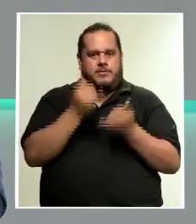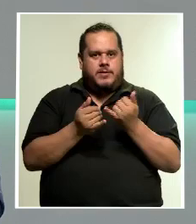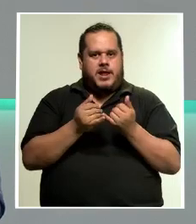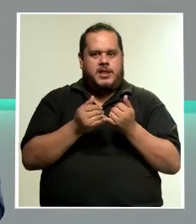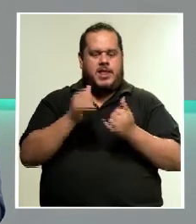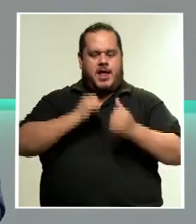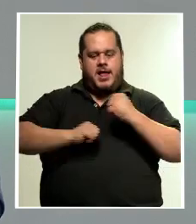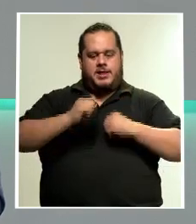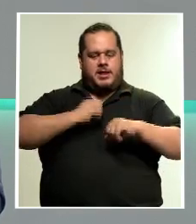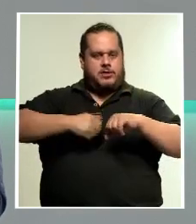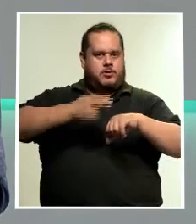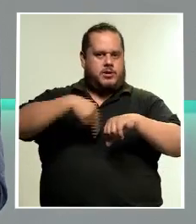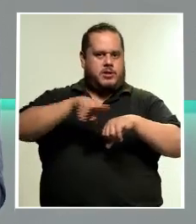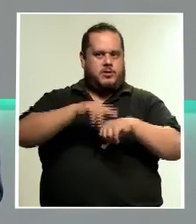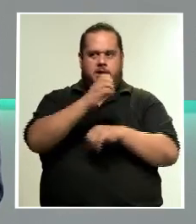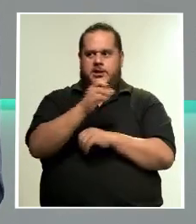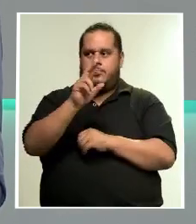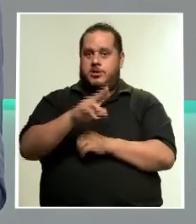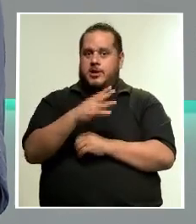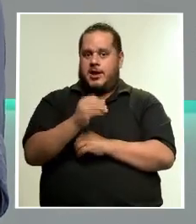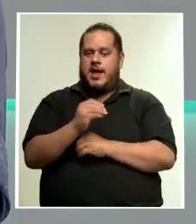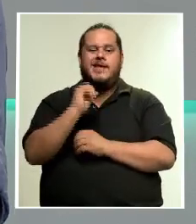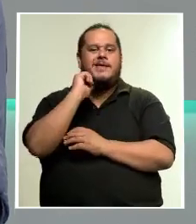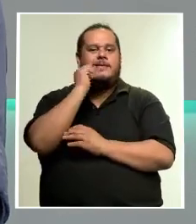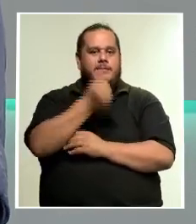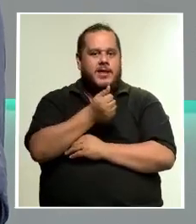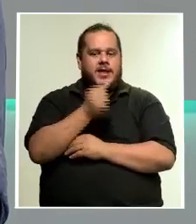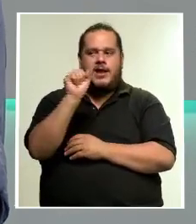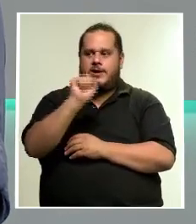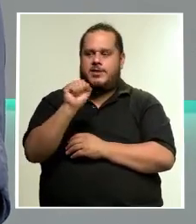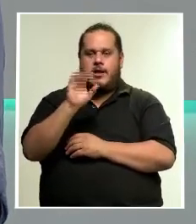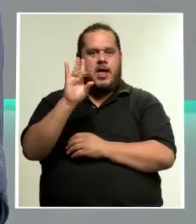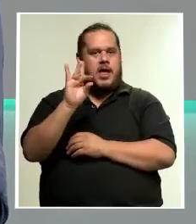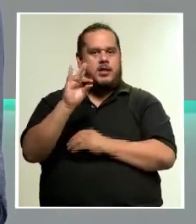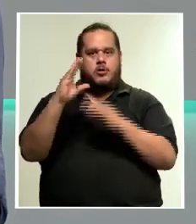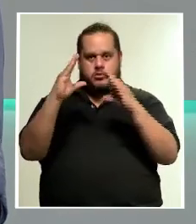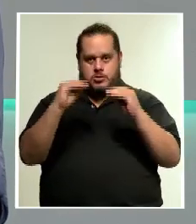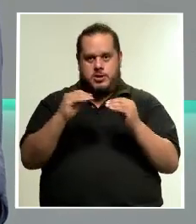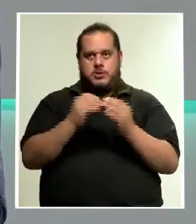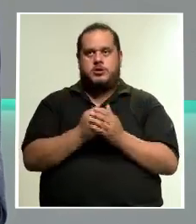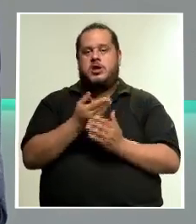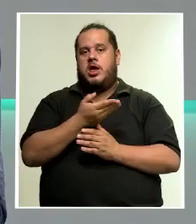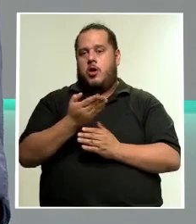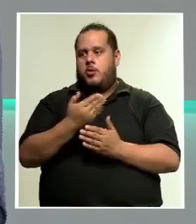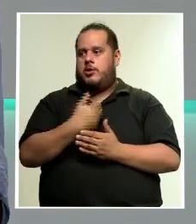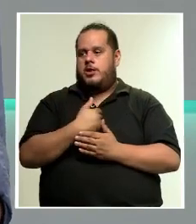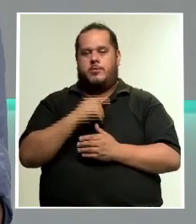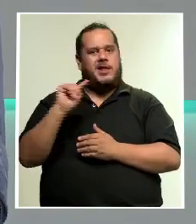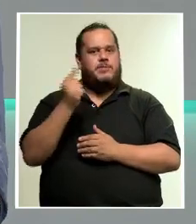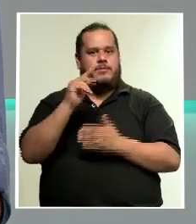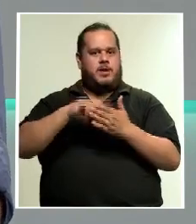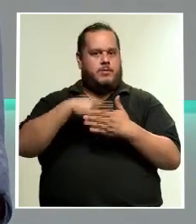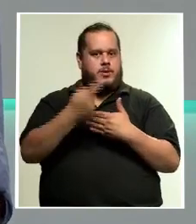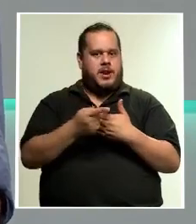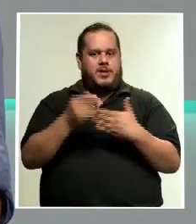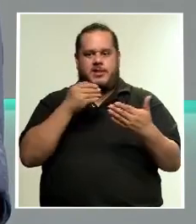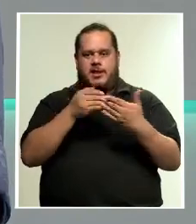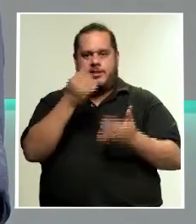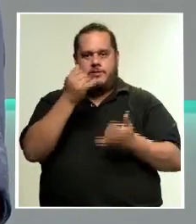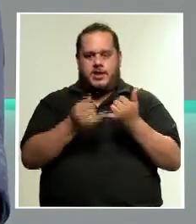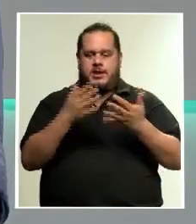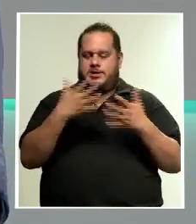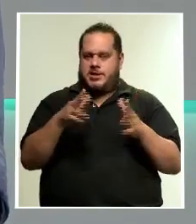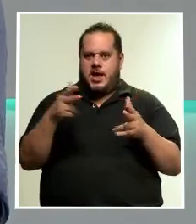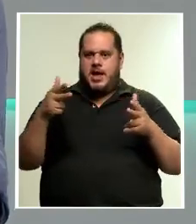Teatro Nacional de Costa Rica. Y precisamente será mañana, sábado, a las 8 de la noche, cuando tendremos el primer programa de las semifinales ya